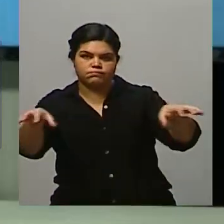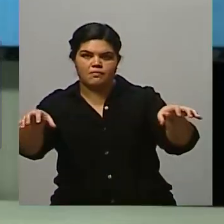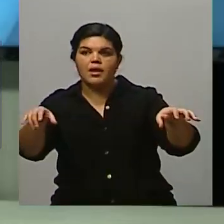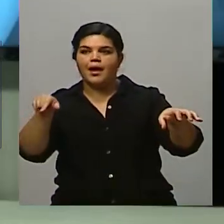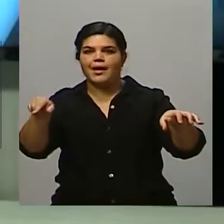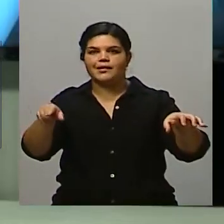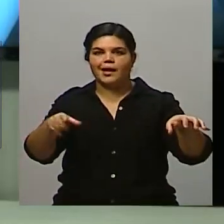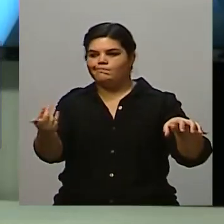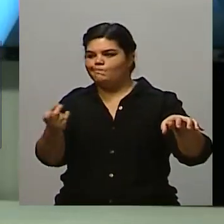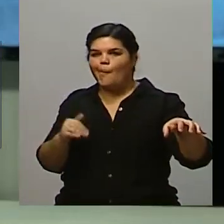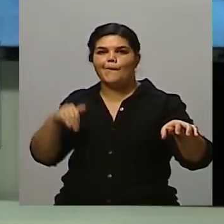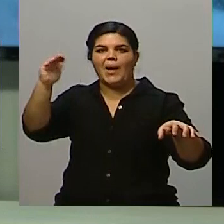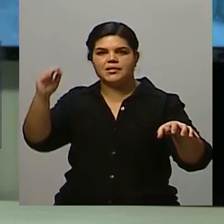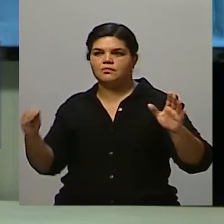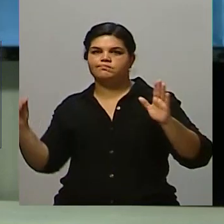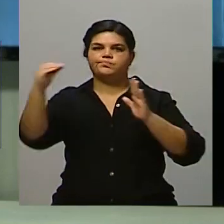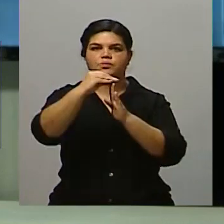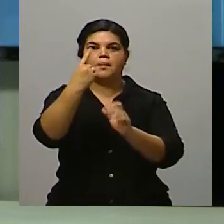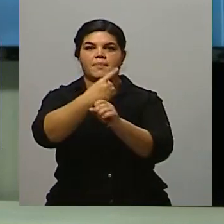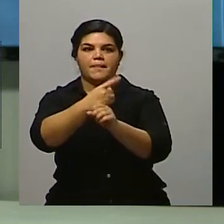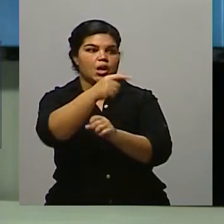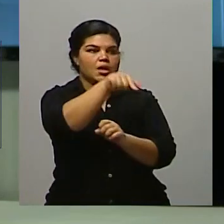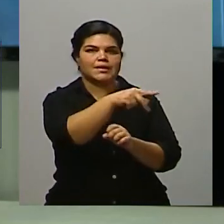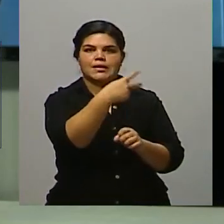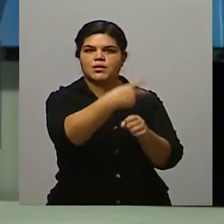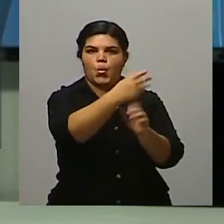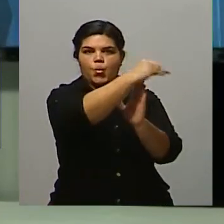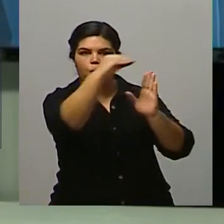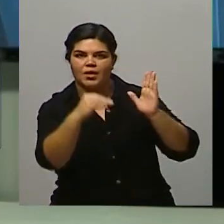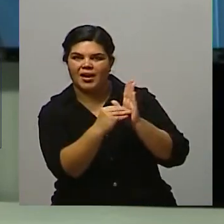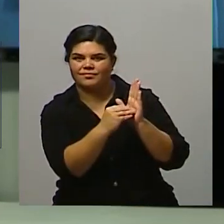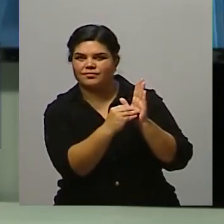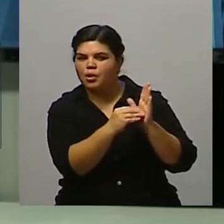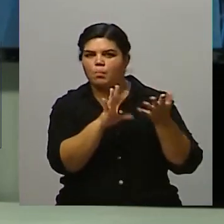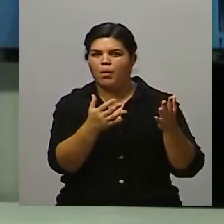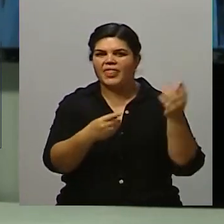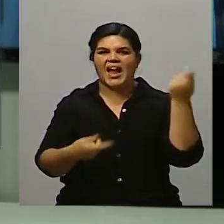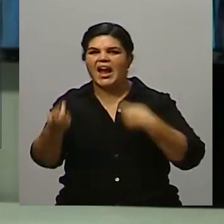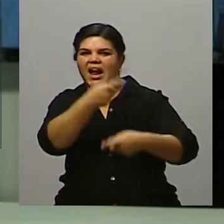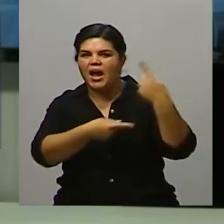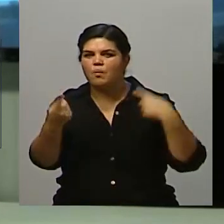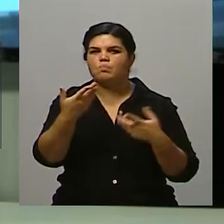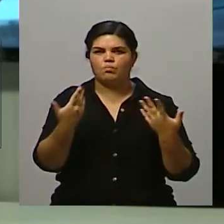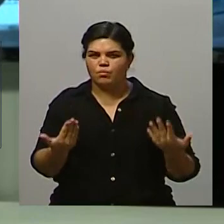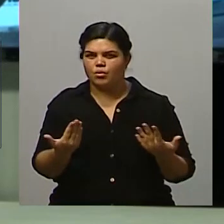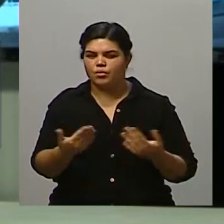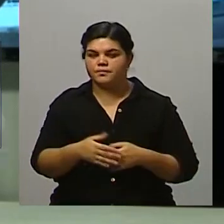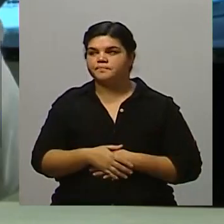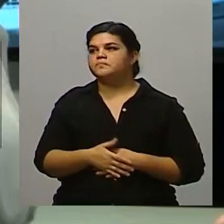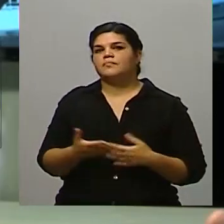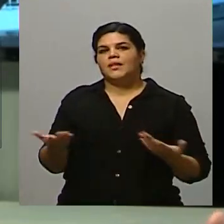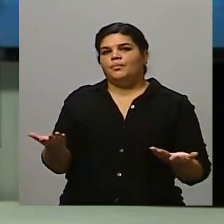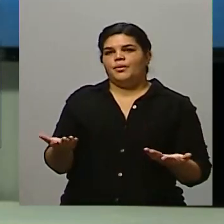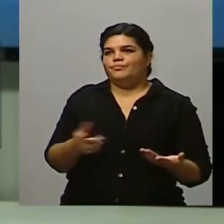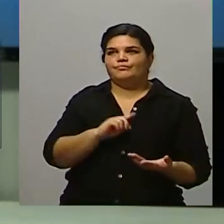sabés mejor que nadie que los fondos, o sea, los recursos siempre son escasos. Generalmente ocurre que uno que quisiera todas las